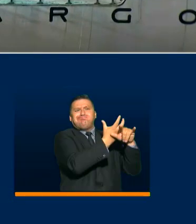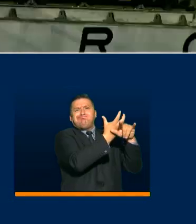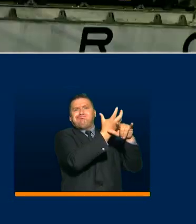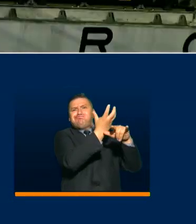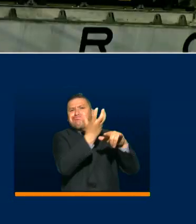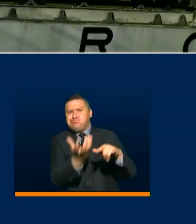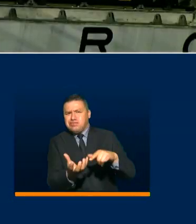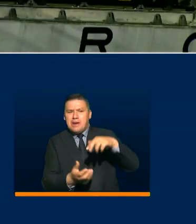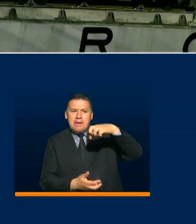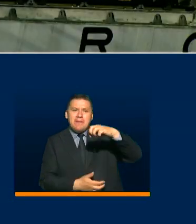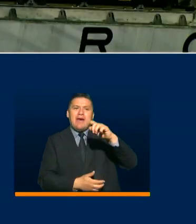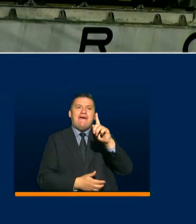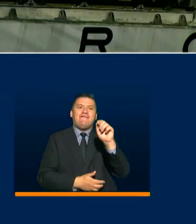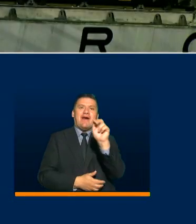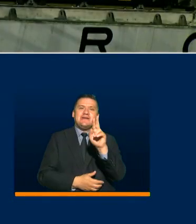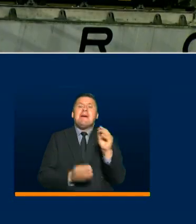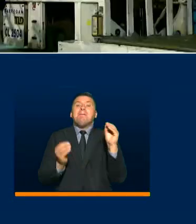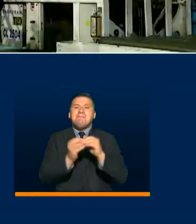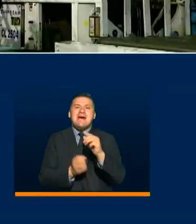vacunas de Pfizer,